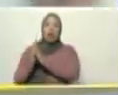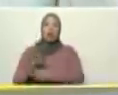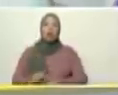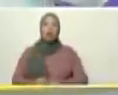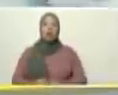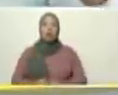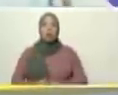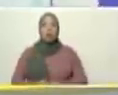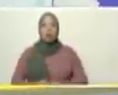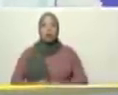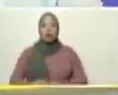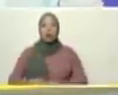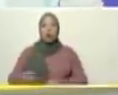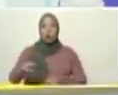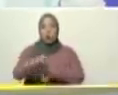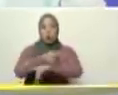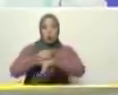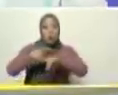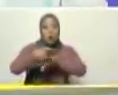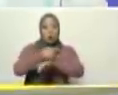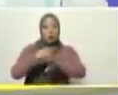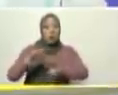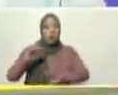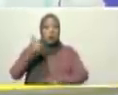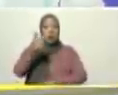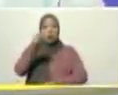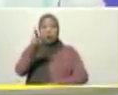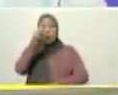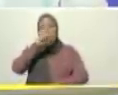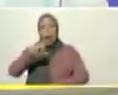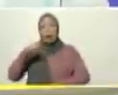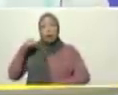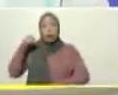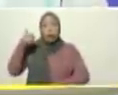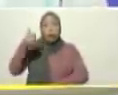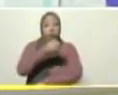donde fue gobernado por la ultraderecha durante 12 años,